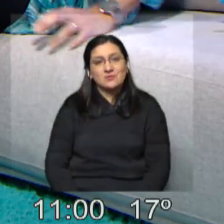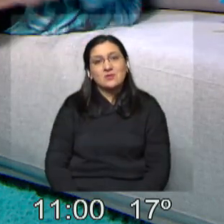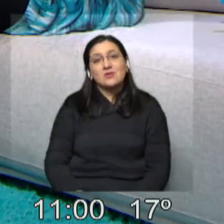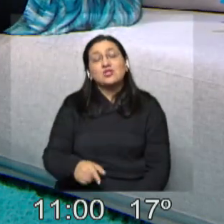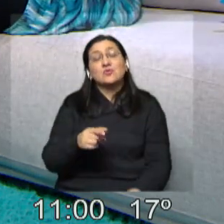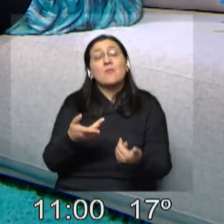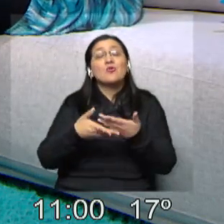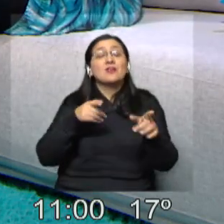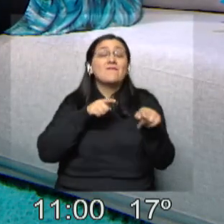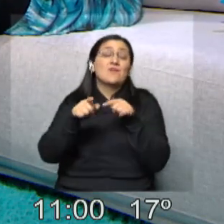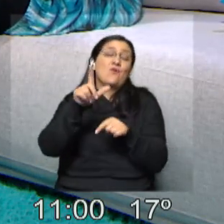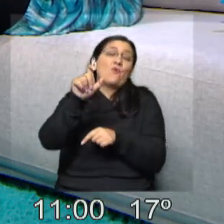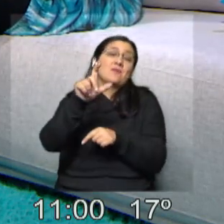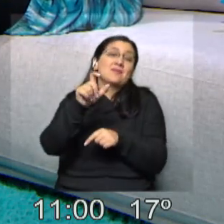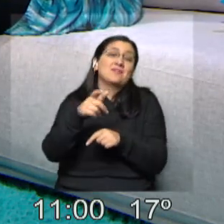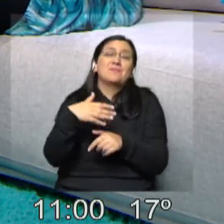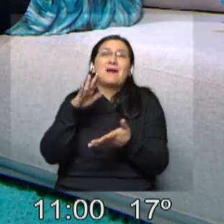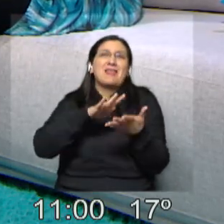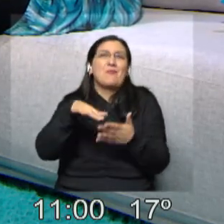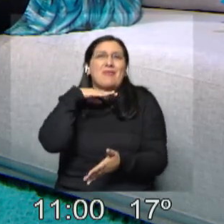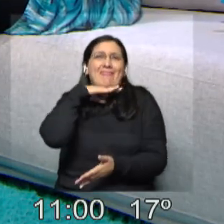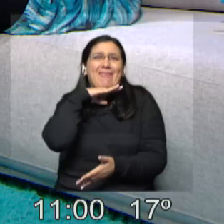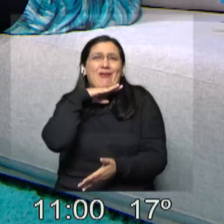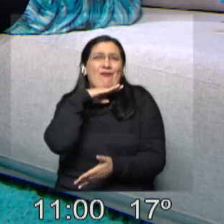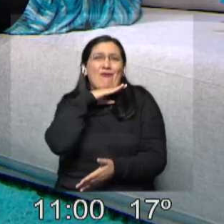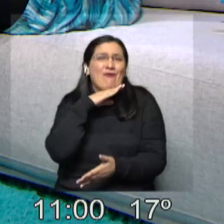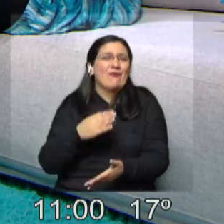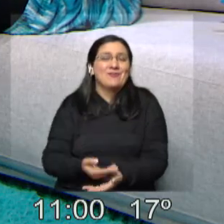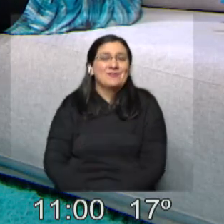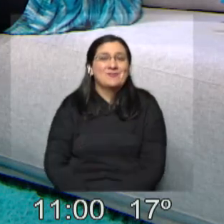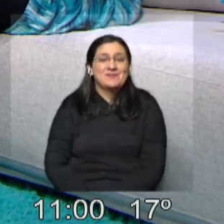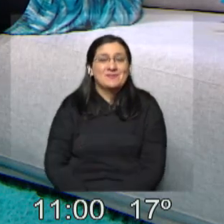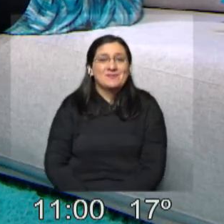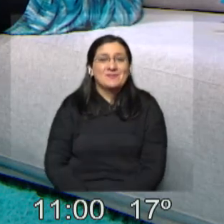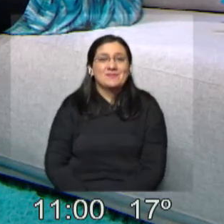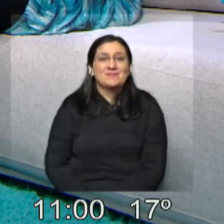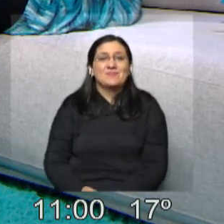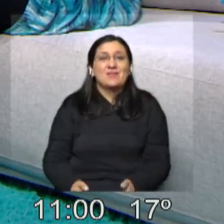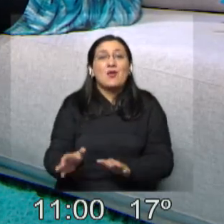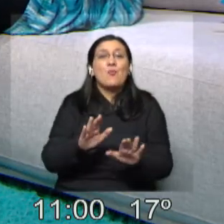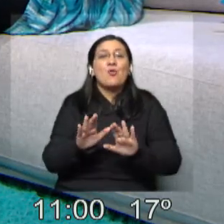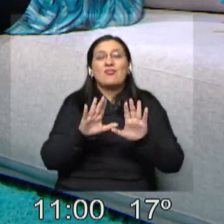obviamente. Estoy muy pendejo. Qué estoy moderno, muy pendejo. Estás. Estoy muy pendejo. Estoy arreglando las mesas.